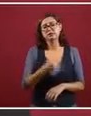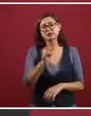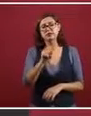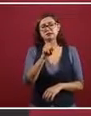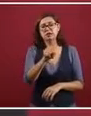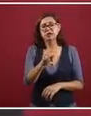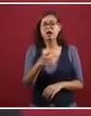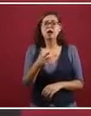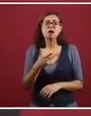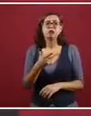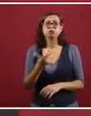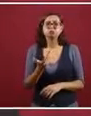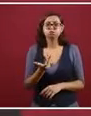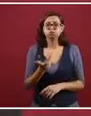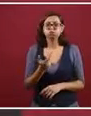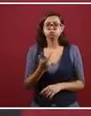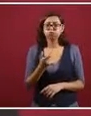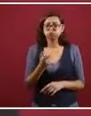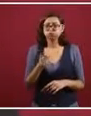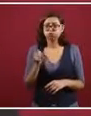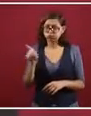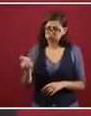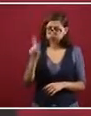y quien participó